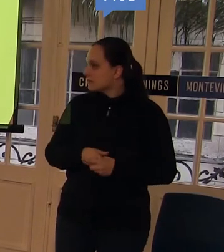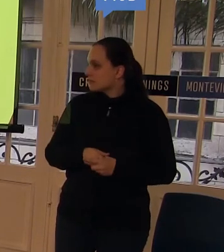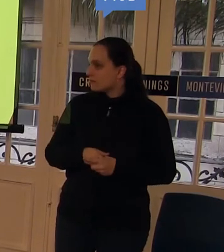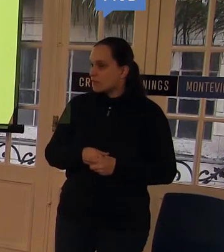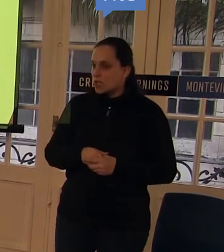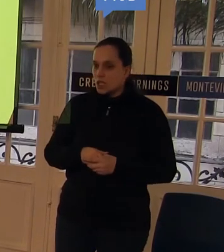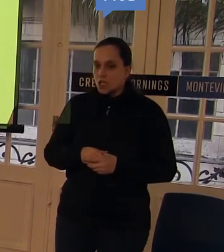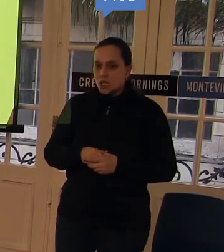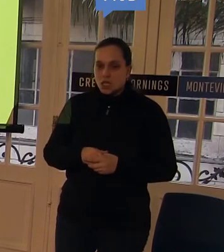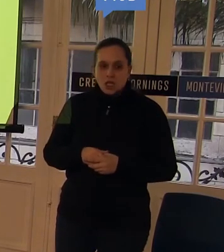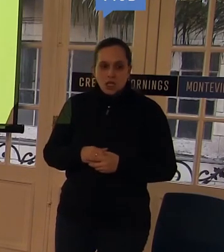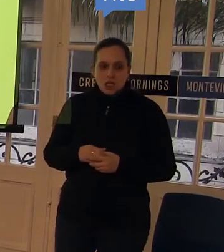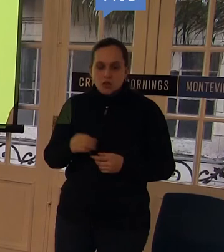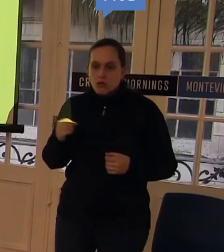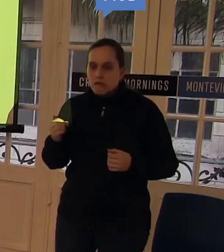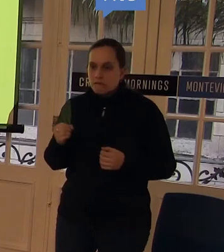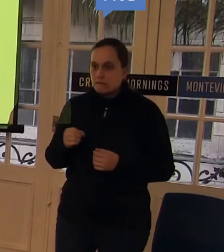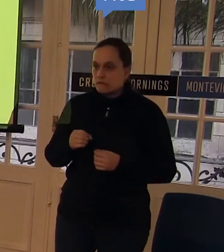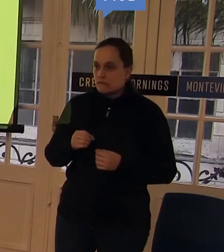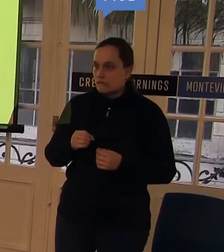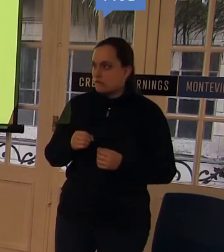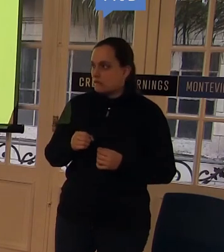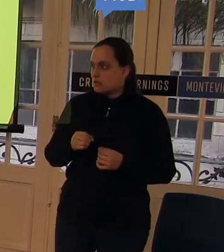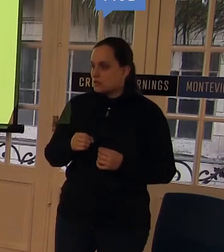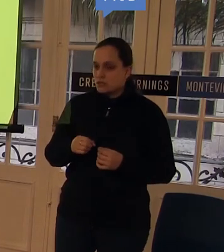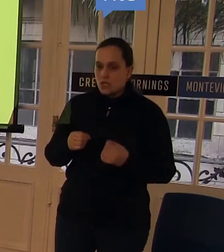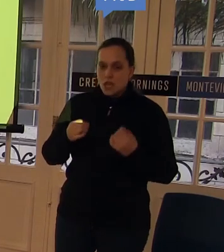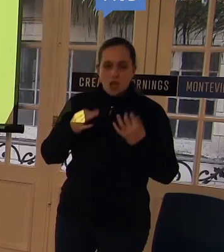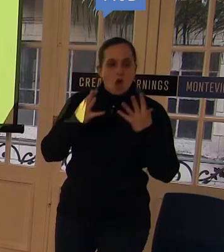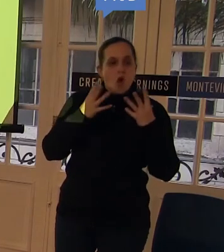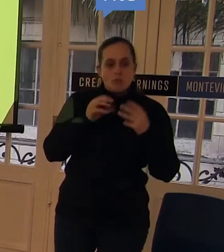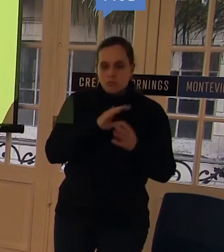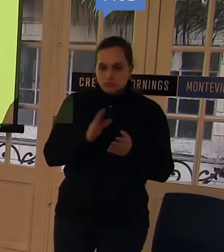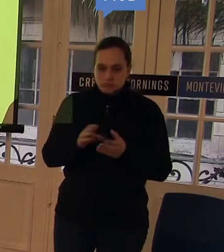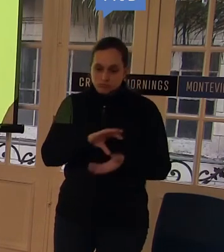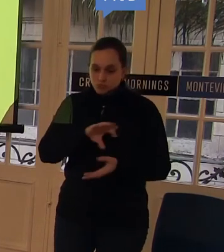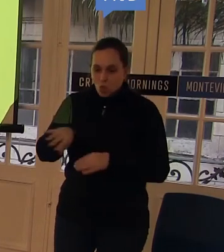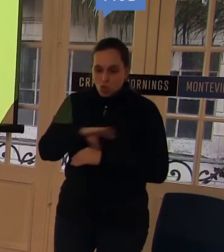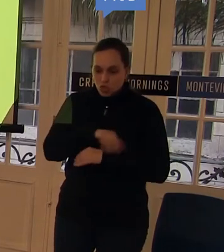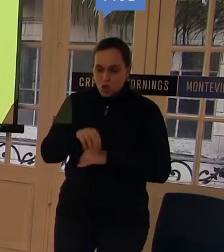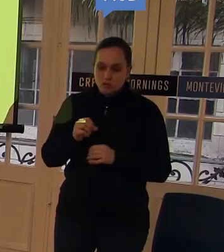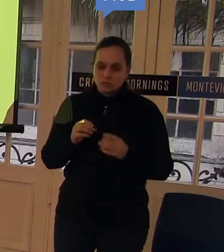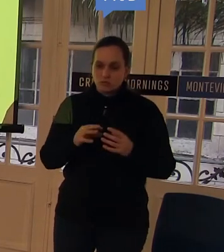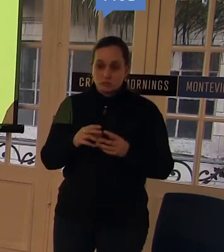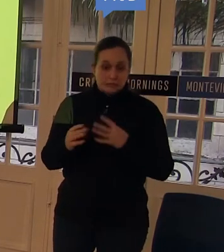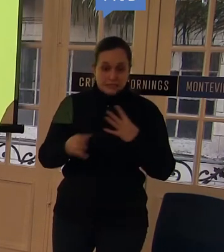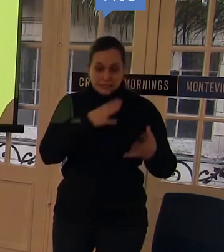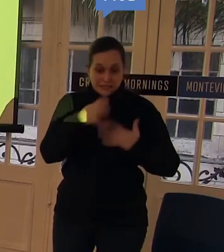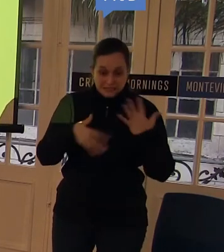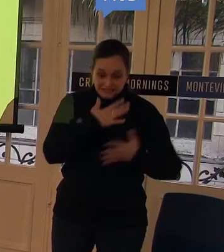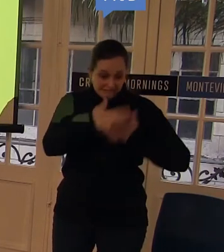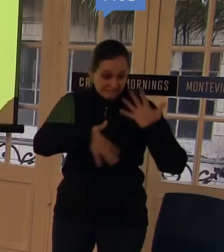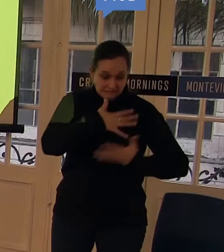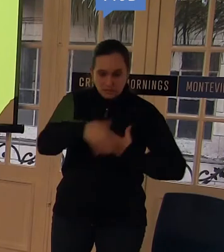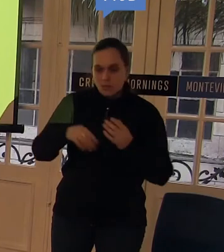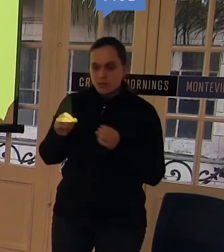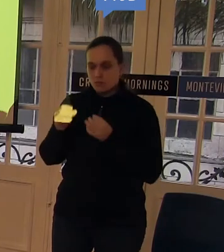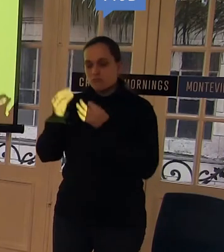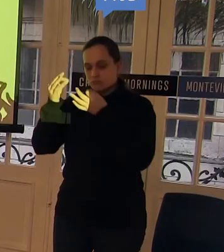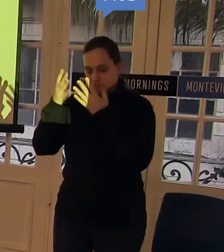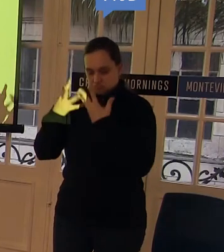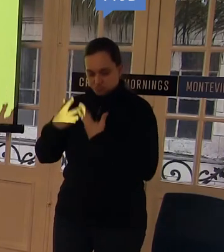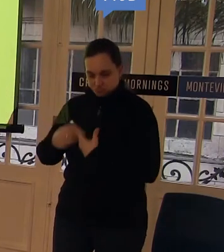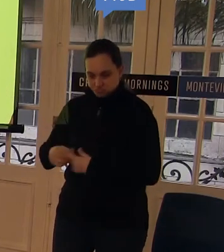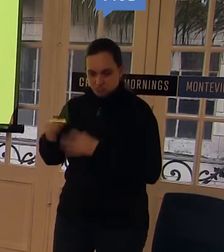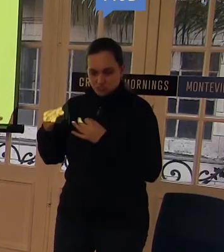Después me di cuenta y empecé a aceptar que soy caos y orden. Que tengo que hacer caos, que en la etapa de experimentar voy